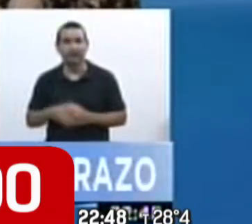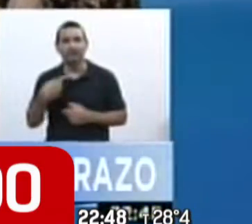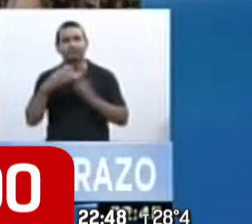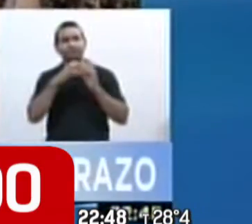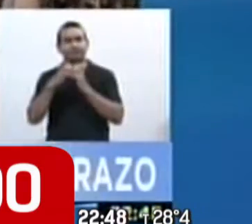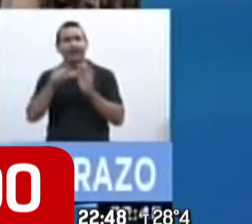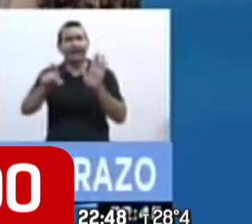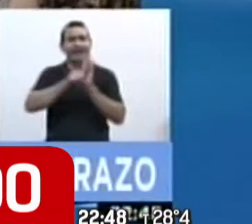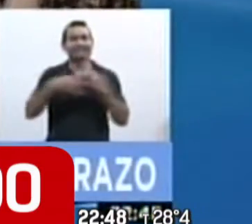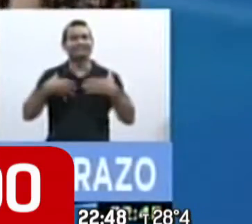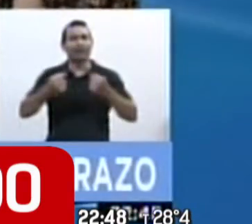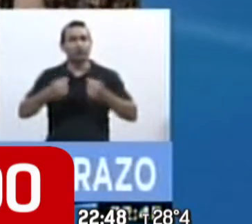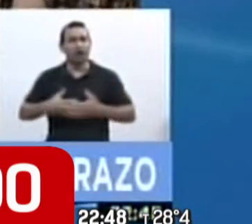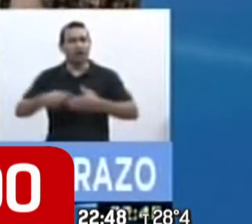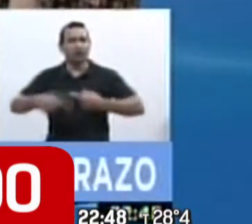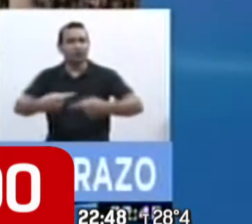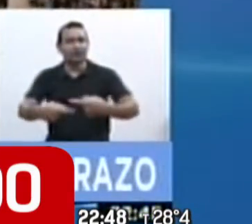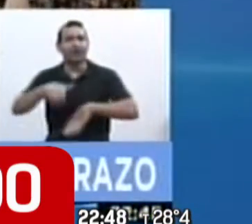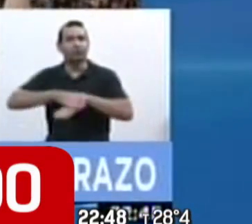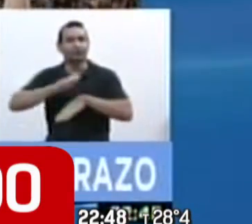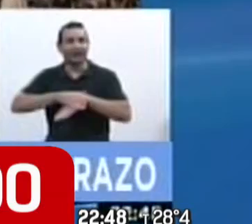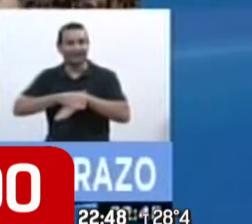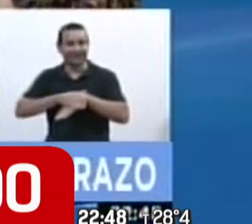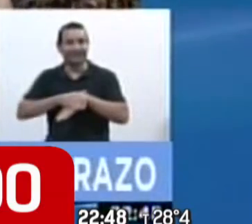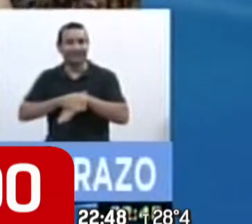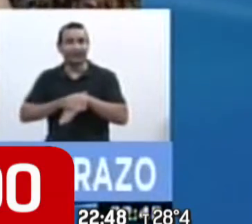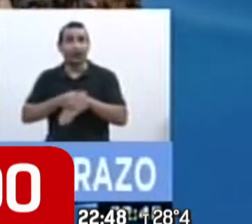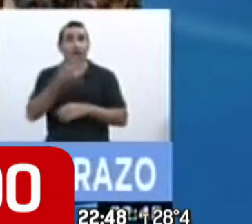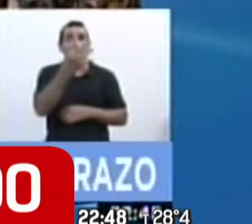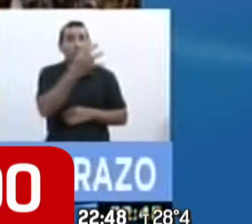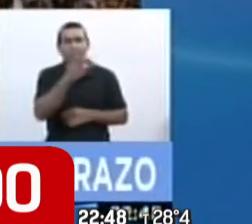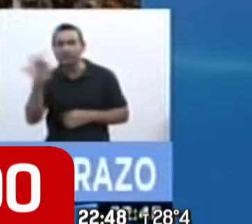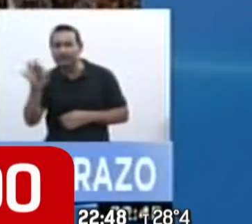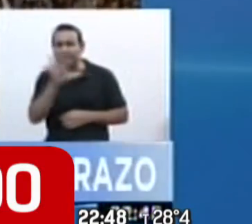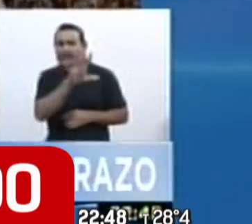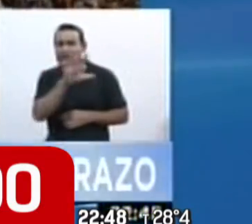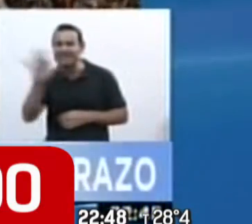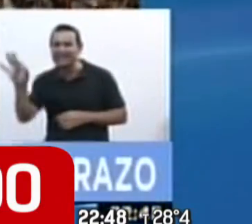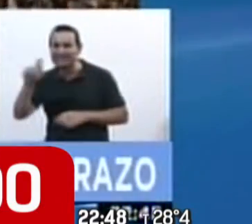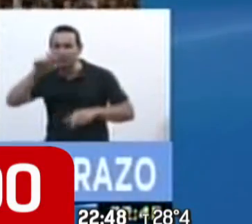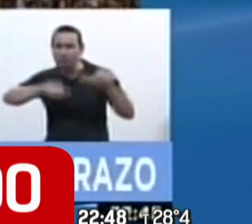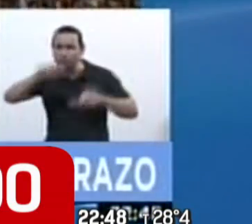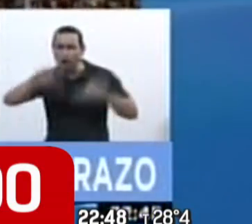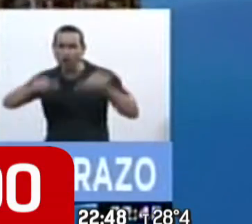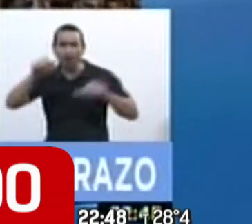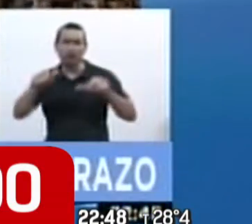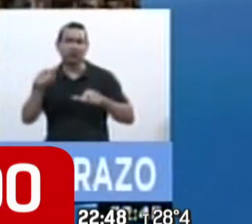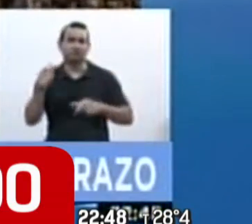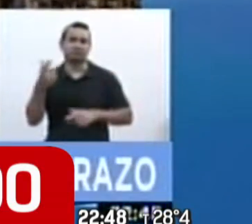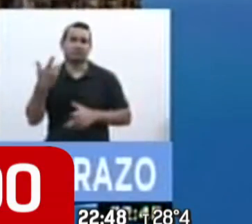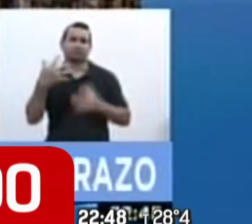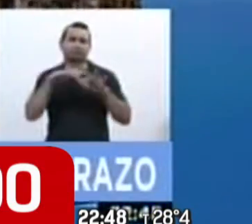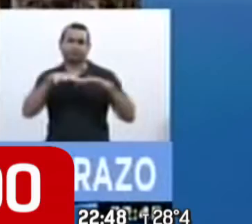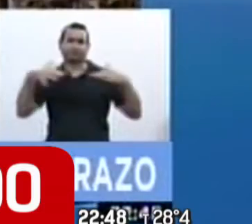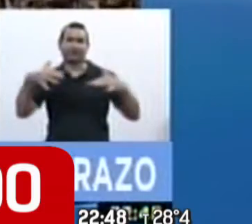tratamos la ley de salud reproductiva responsable. Había 400, 500 personas que se manifestaban en la